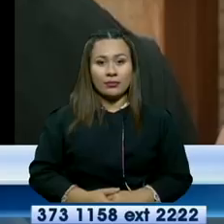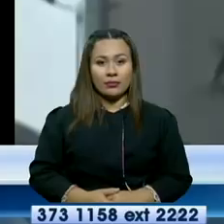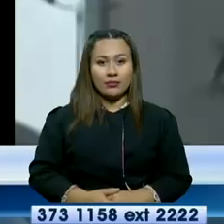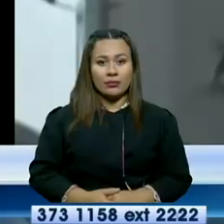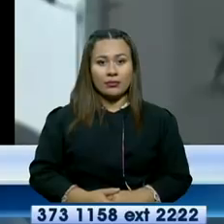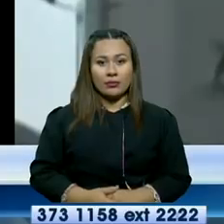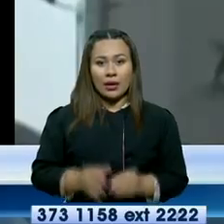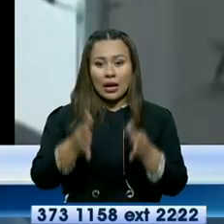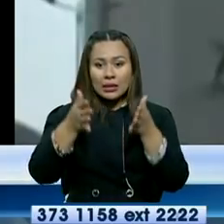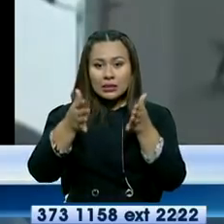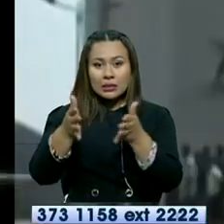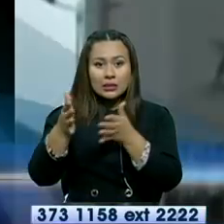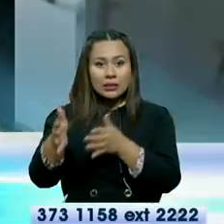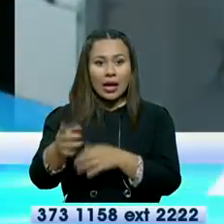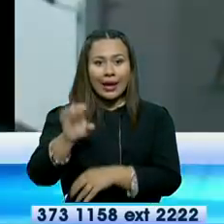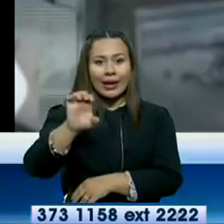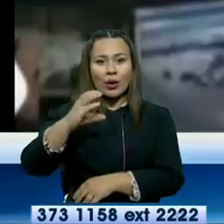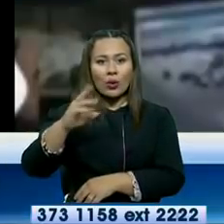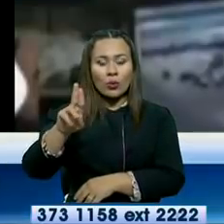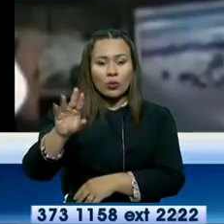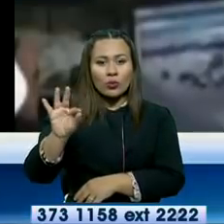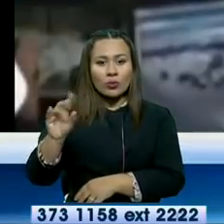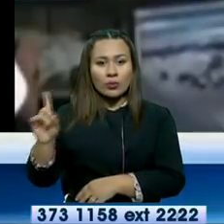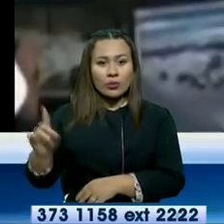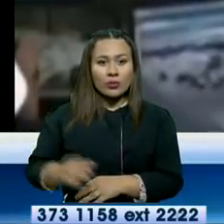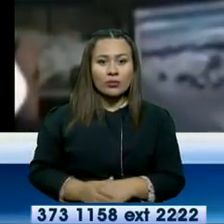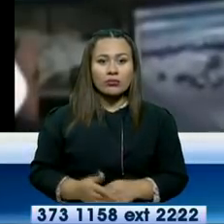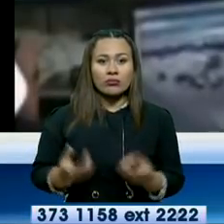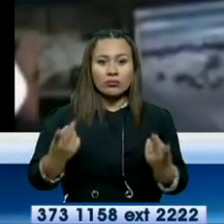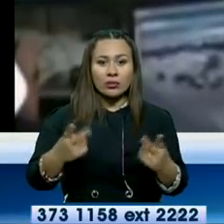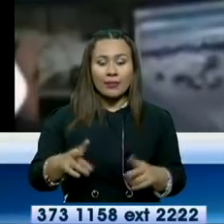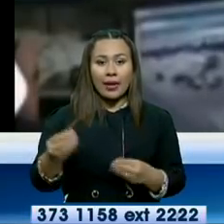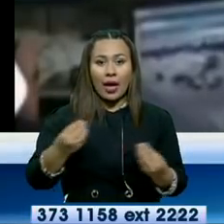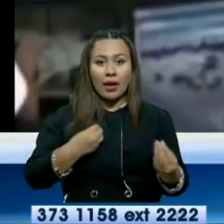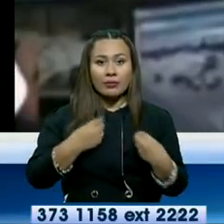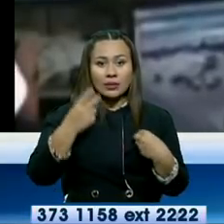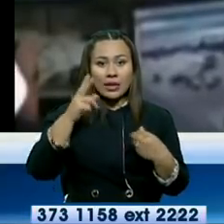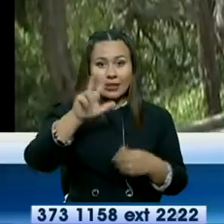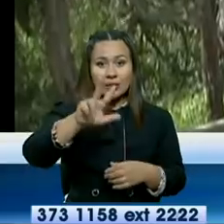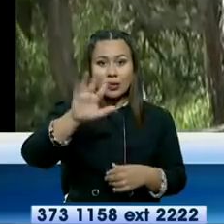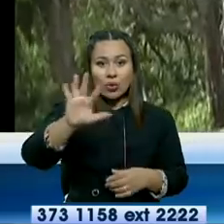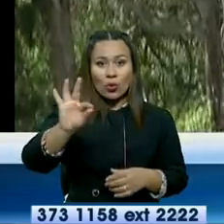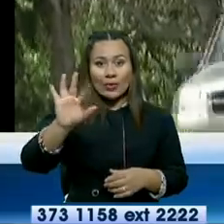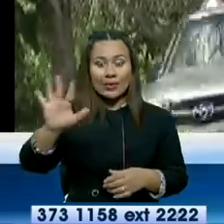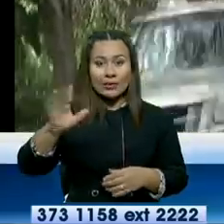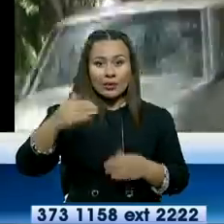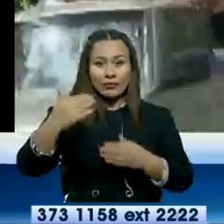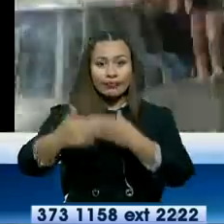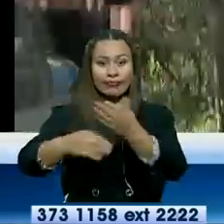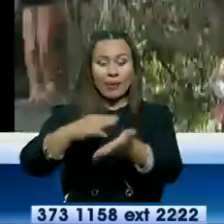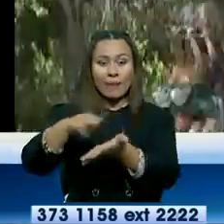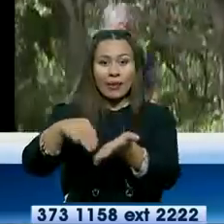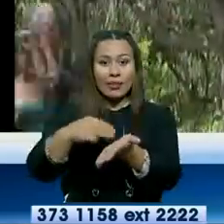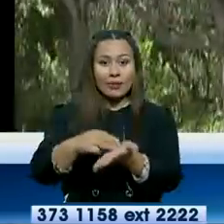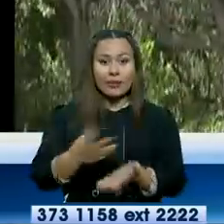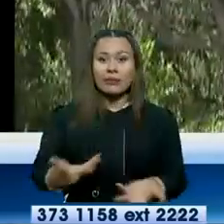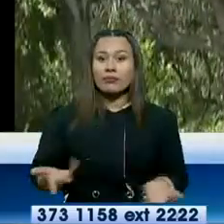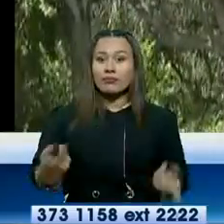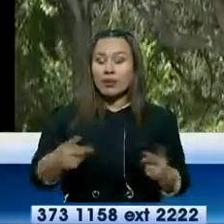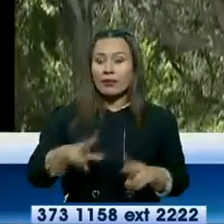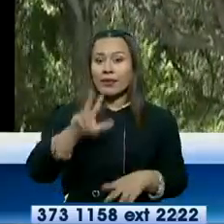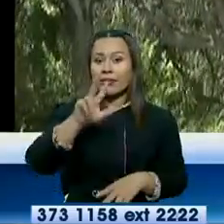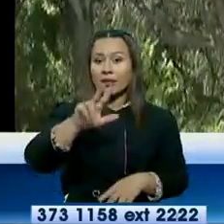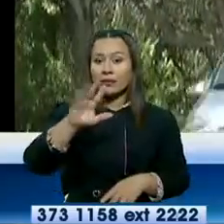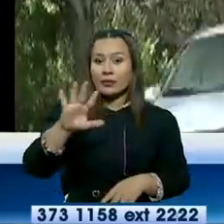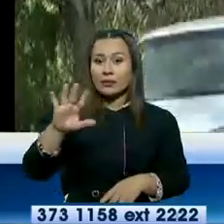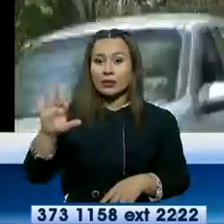vial. El sistema del EQ911 tiene operativas 395 cámaras en todo Manabí, además de 66.000 kits de